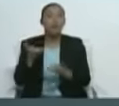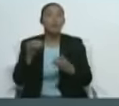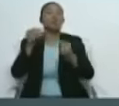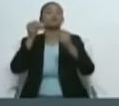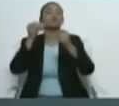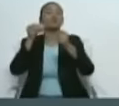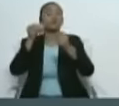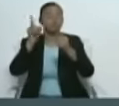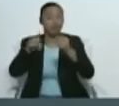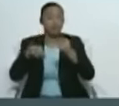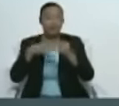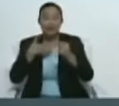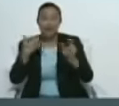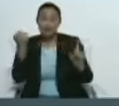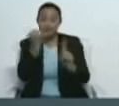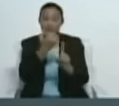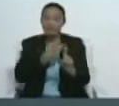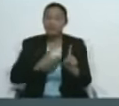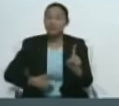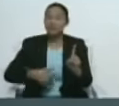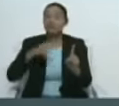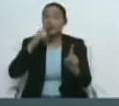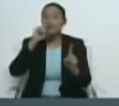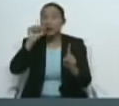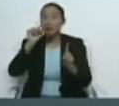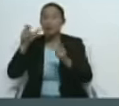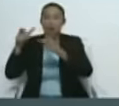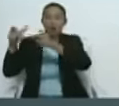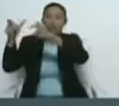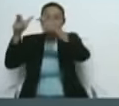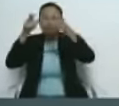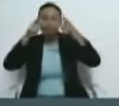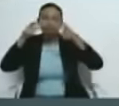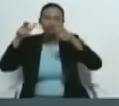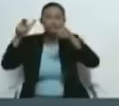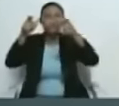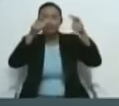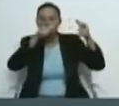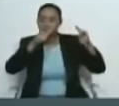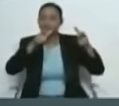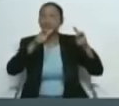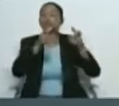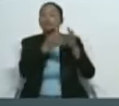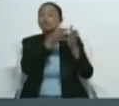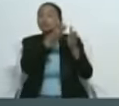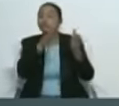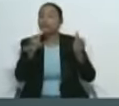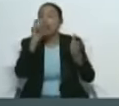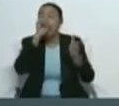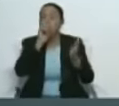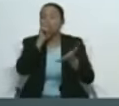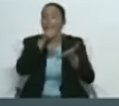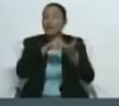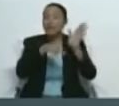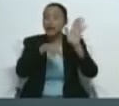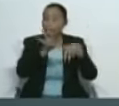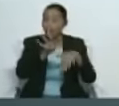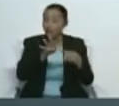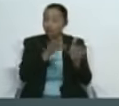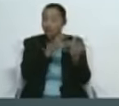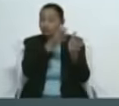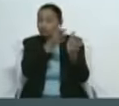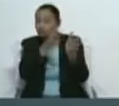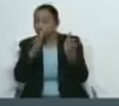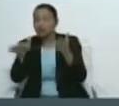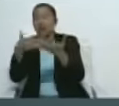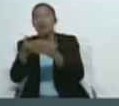presidente presidente de la república luego el 14 de agosto del año 2018 apenas derrotada las guarimbas y habiendo ocurrido